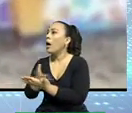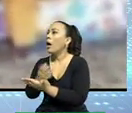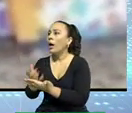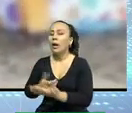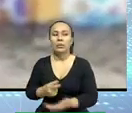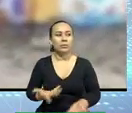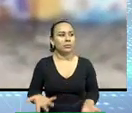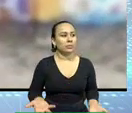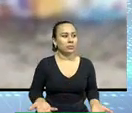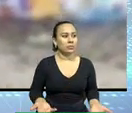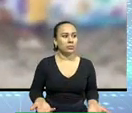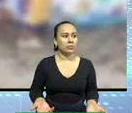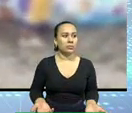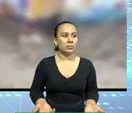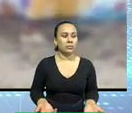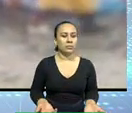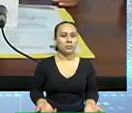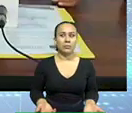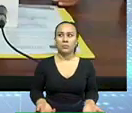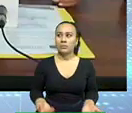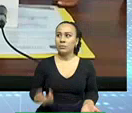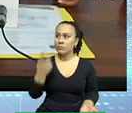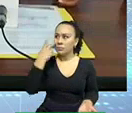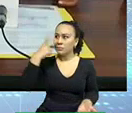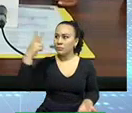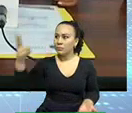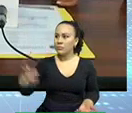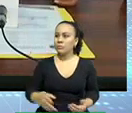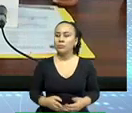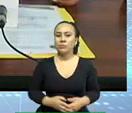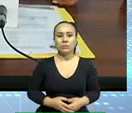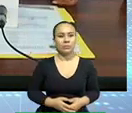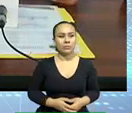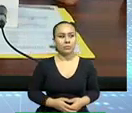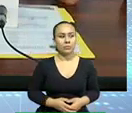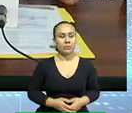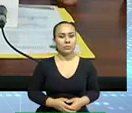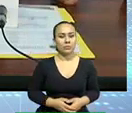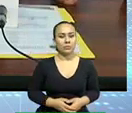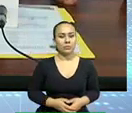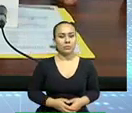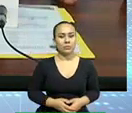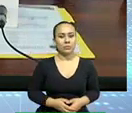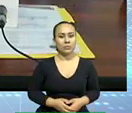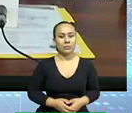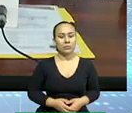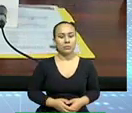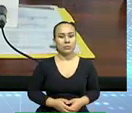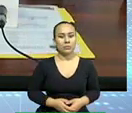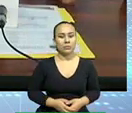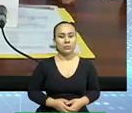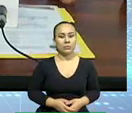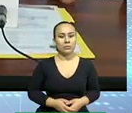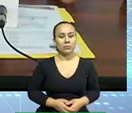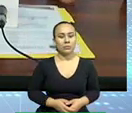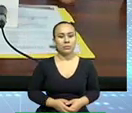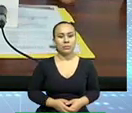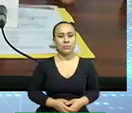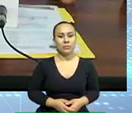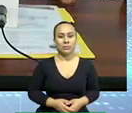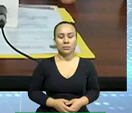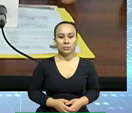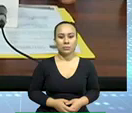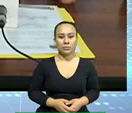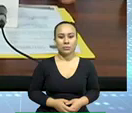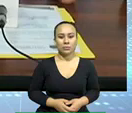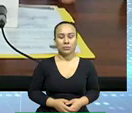burra, una burra más gorda. Una burra más gorda apareció, sí. Como la que sabemos. No te ríes, pues. Me hace